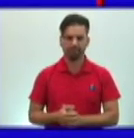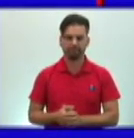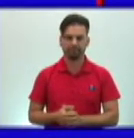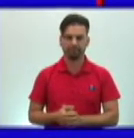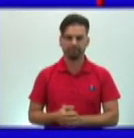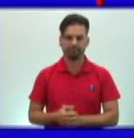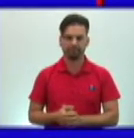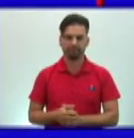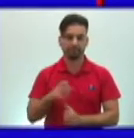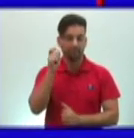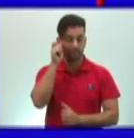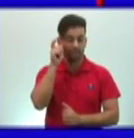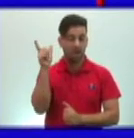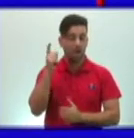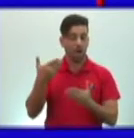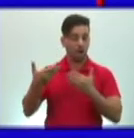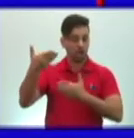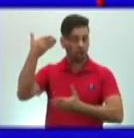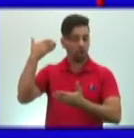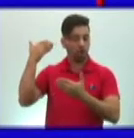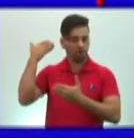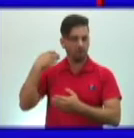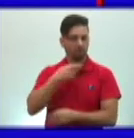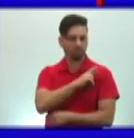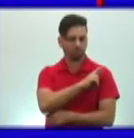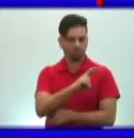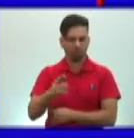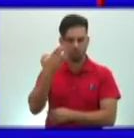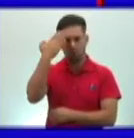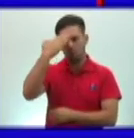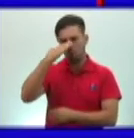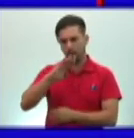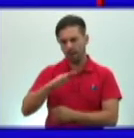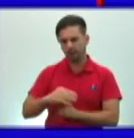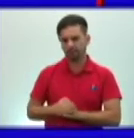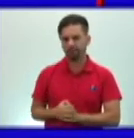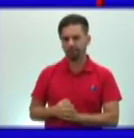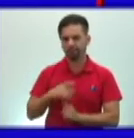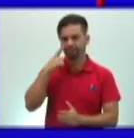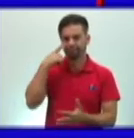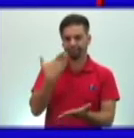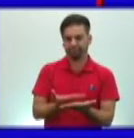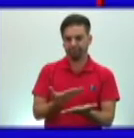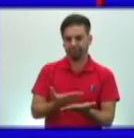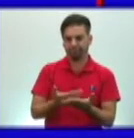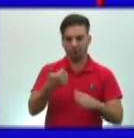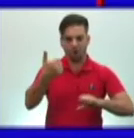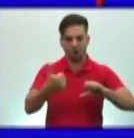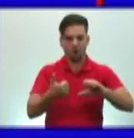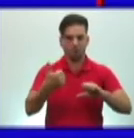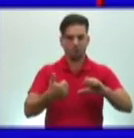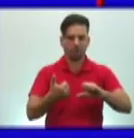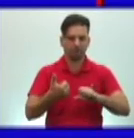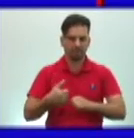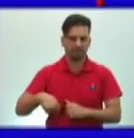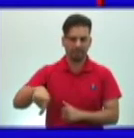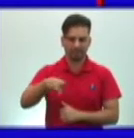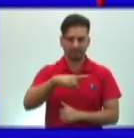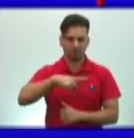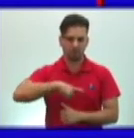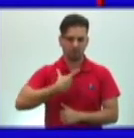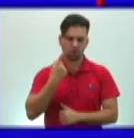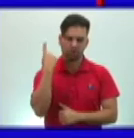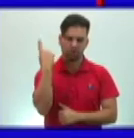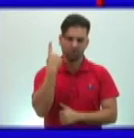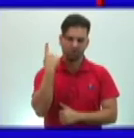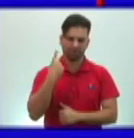la ideología de la Revolución Cubana y evidentemente una expresión de sus comportamientos a través de la cultura política. Por eso, ustedes